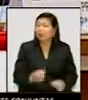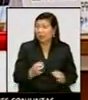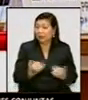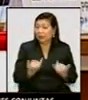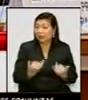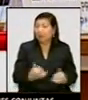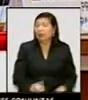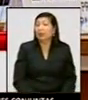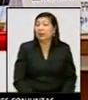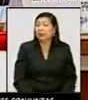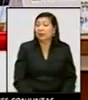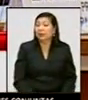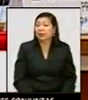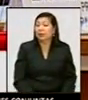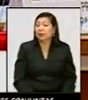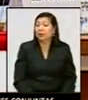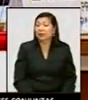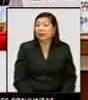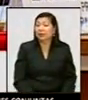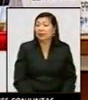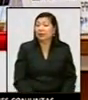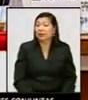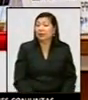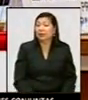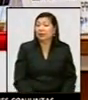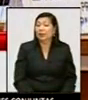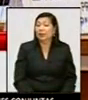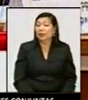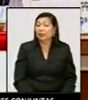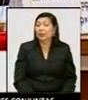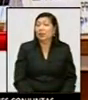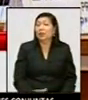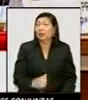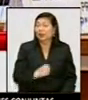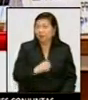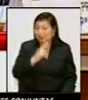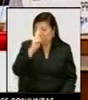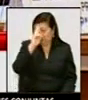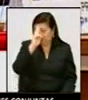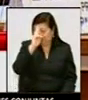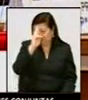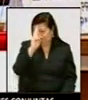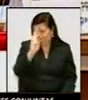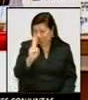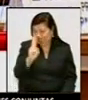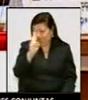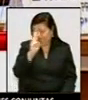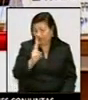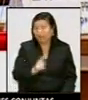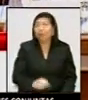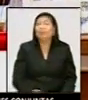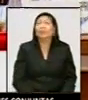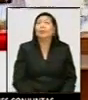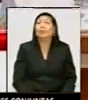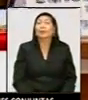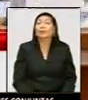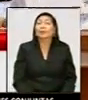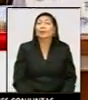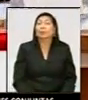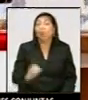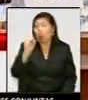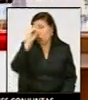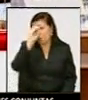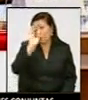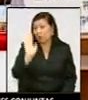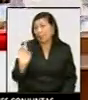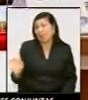esto. Señor presidente, yo soy muy respetuoso, yo soy respetuoso de la opinión de cada